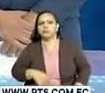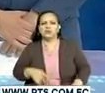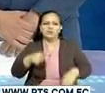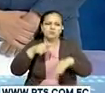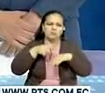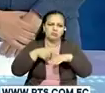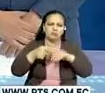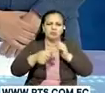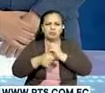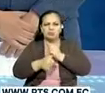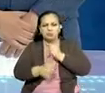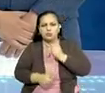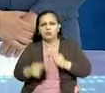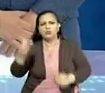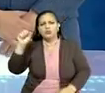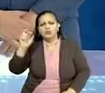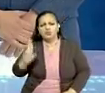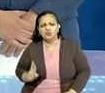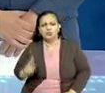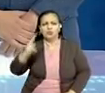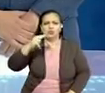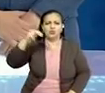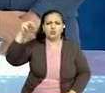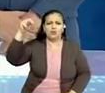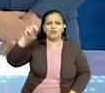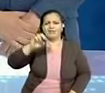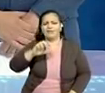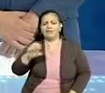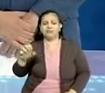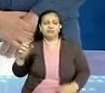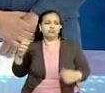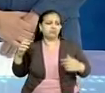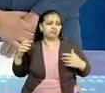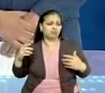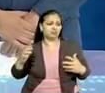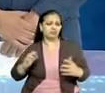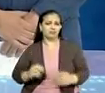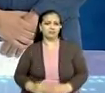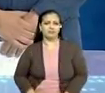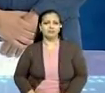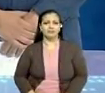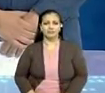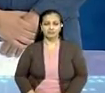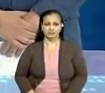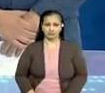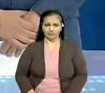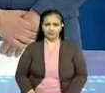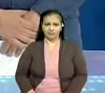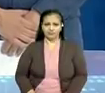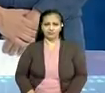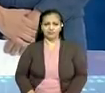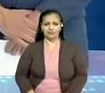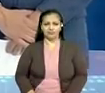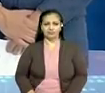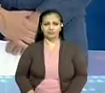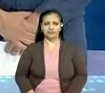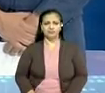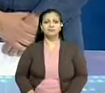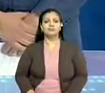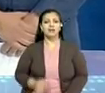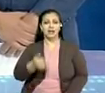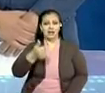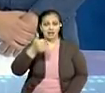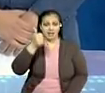donde usted quiera. ¿Y saben cuál es la generalidad? ¿Cuál es? La inquietud. Ajá. Ayer hablé